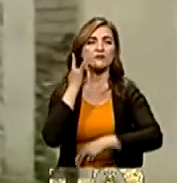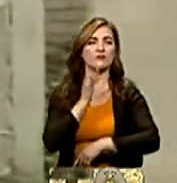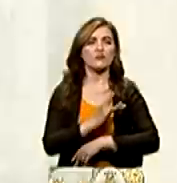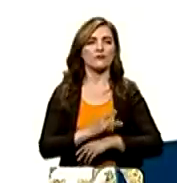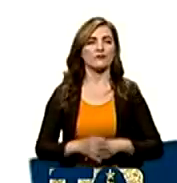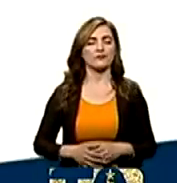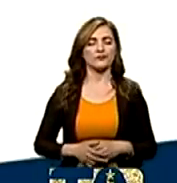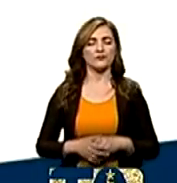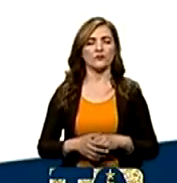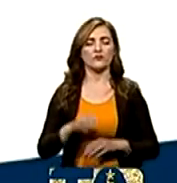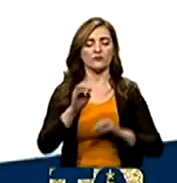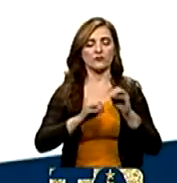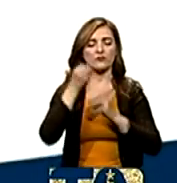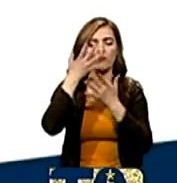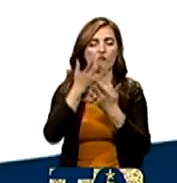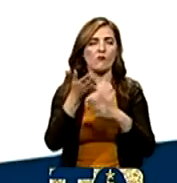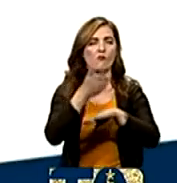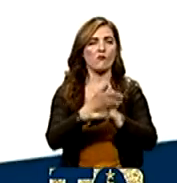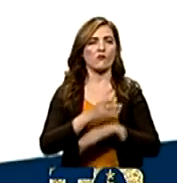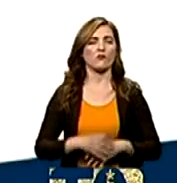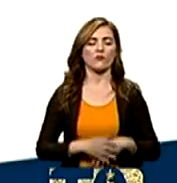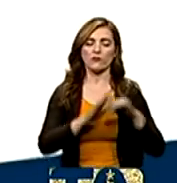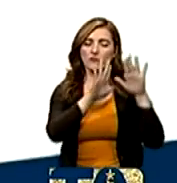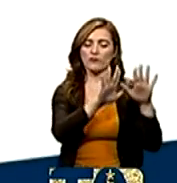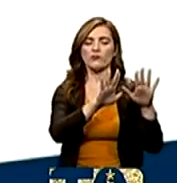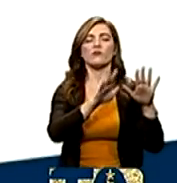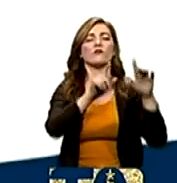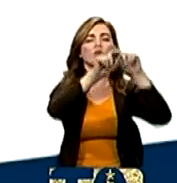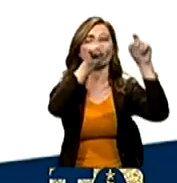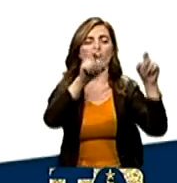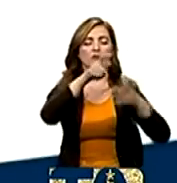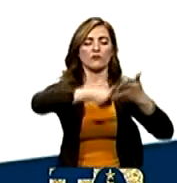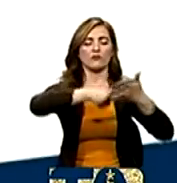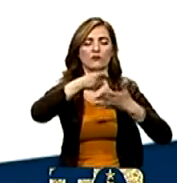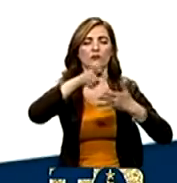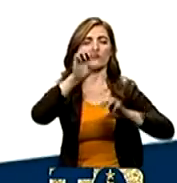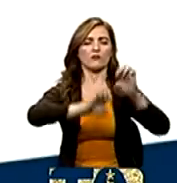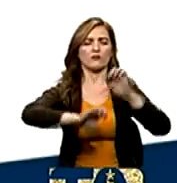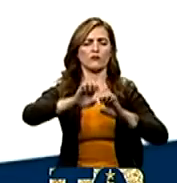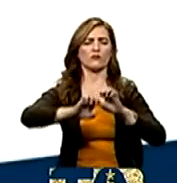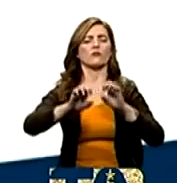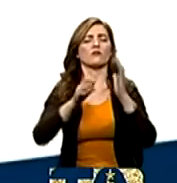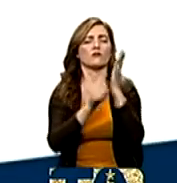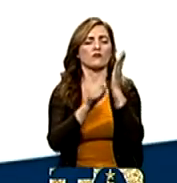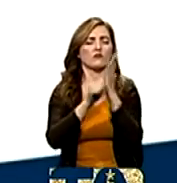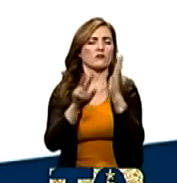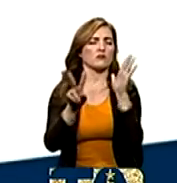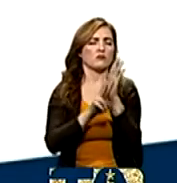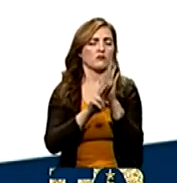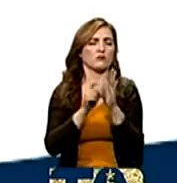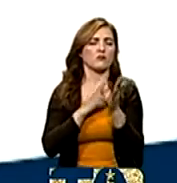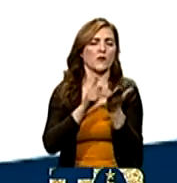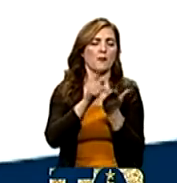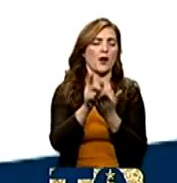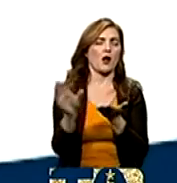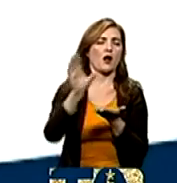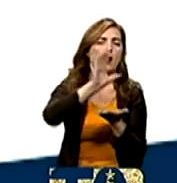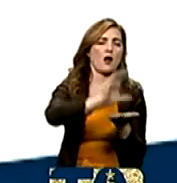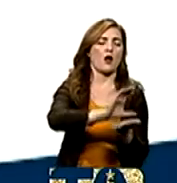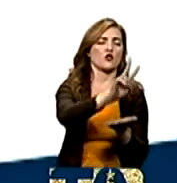irregularidades. El informe determina preliminarmente que 10 contratistas calificados por el MIDUBI recibieron anticipos por